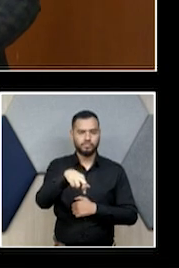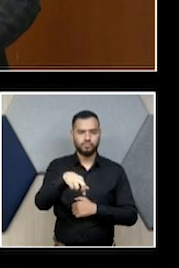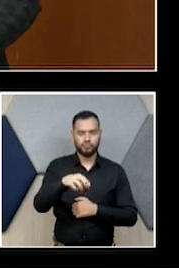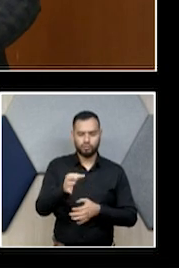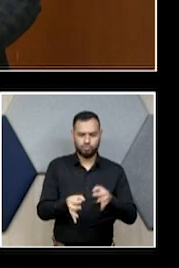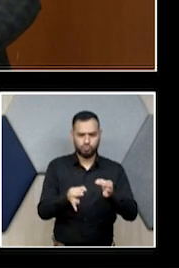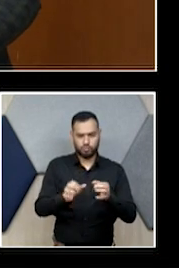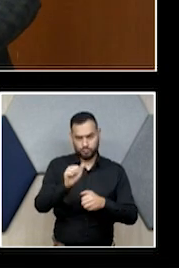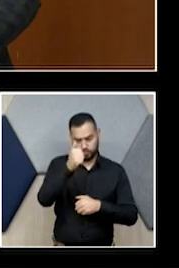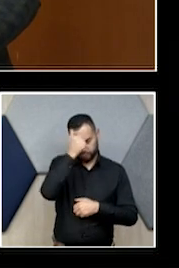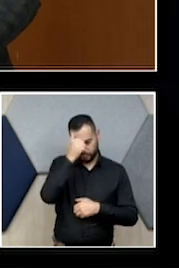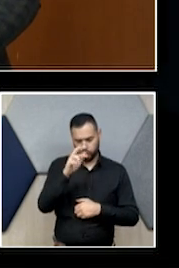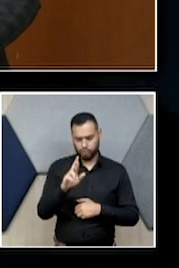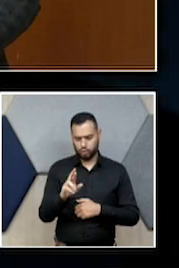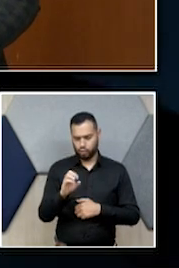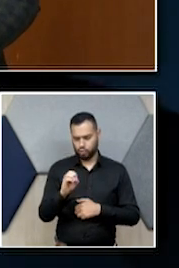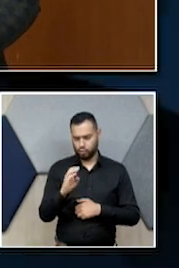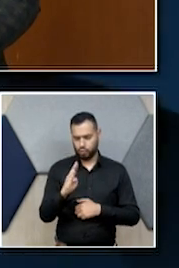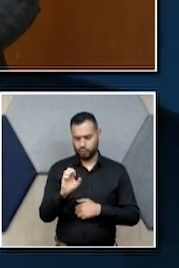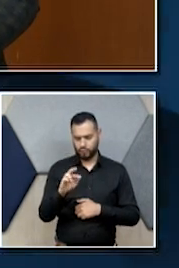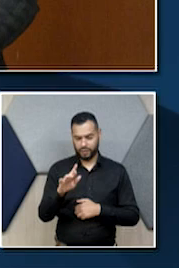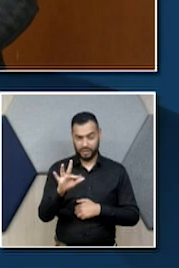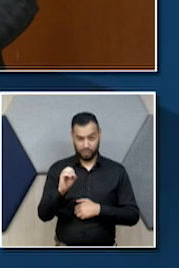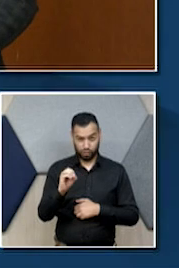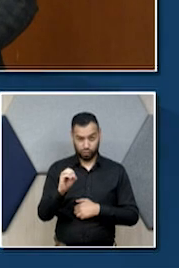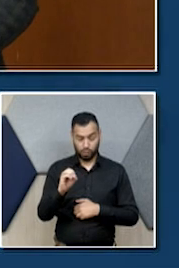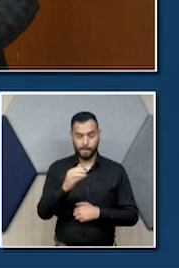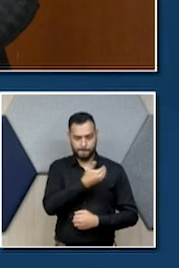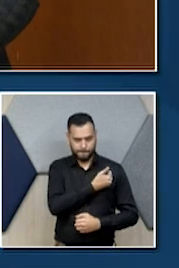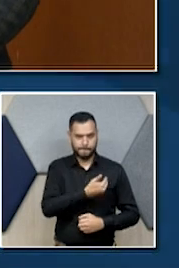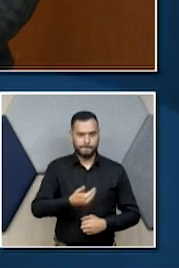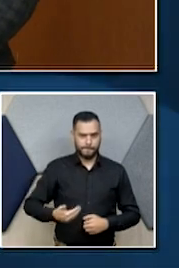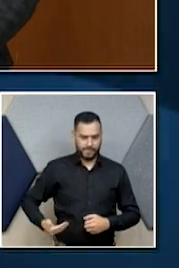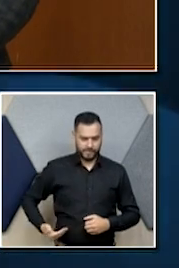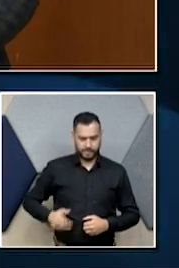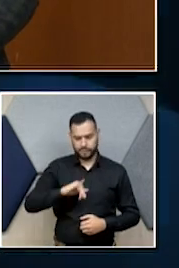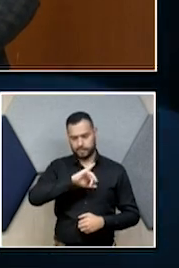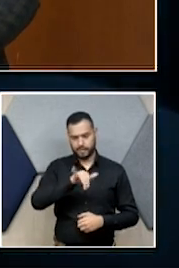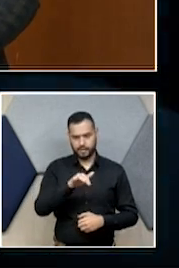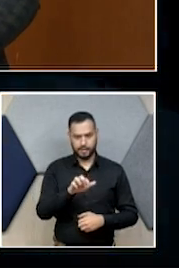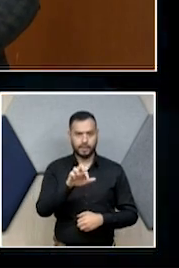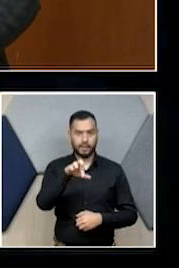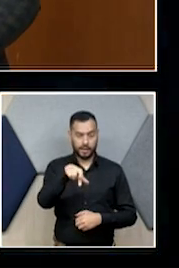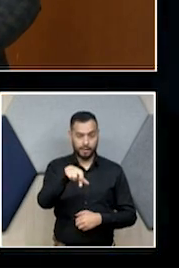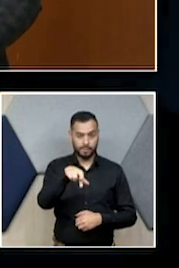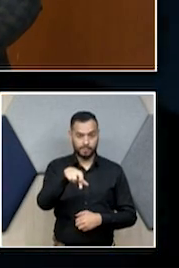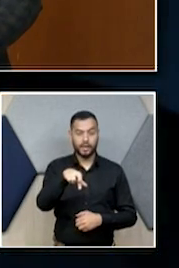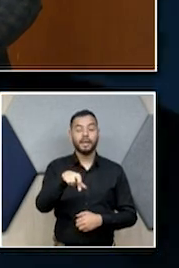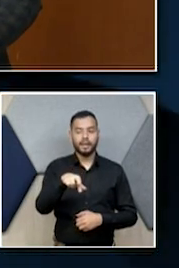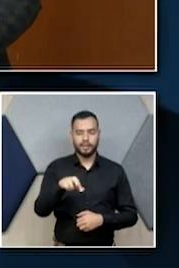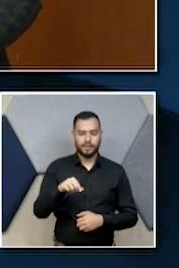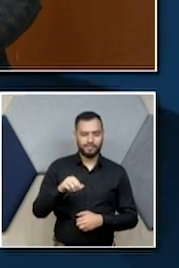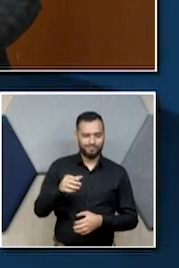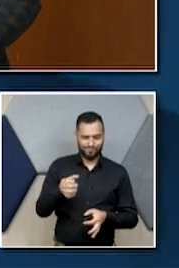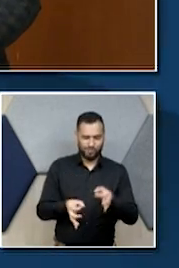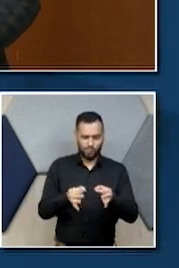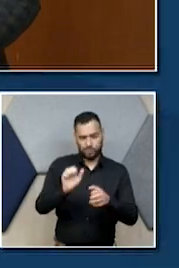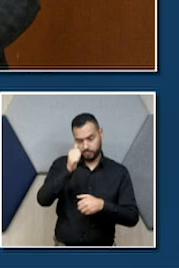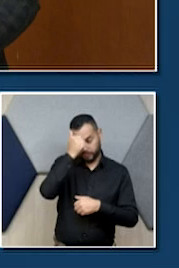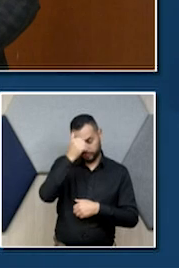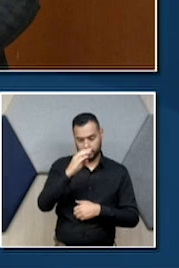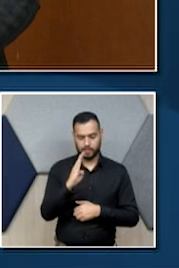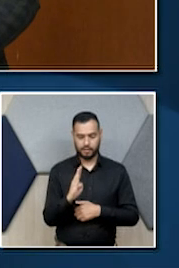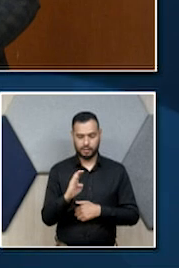Carlos Vidal López, presidente de la jurisdicción, y la magistrada Belkis Florentina